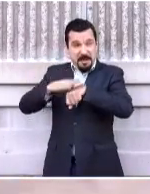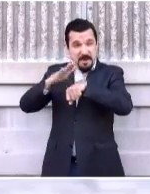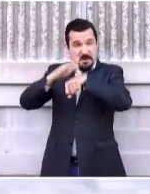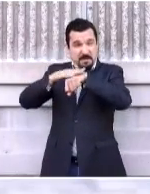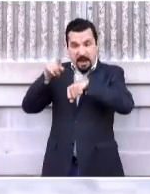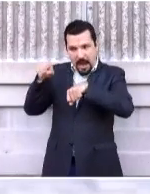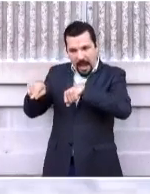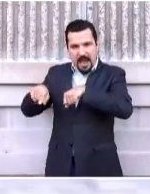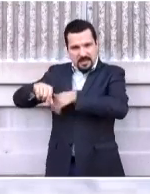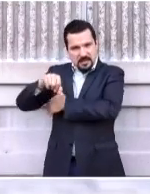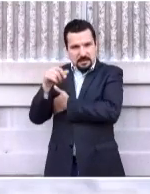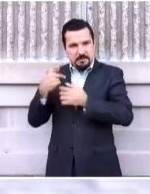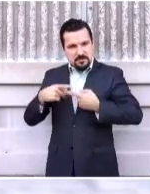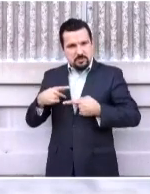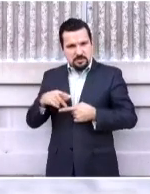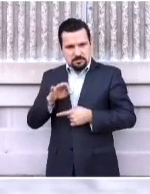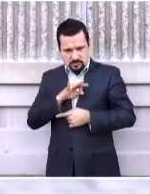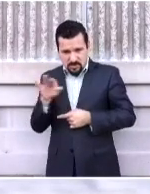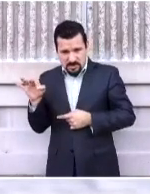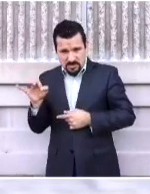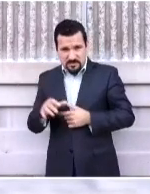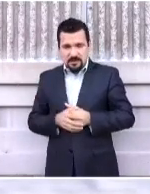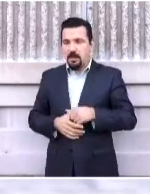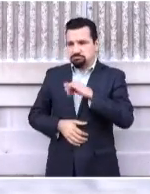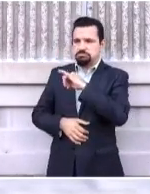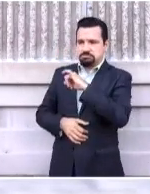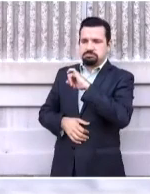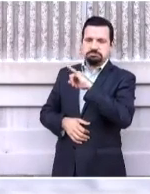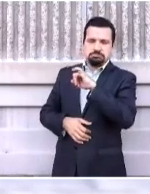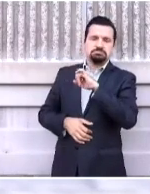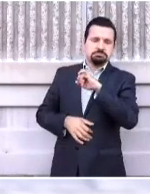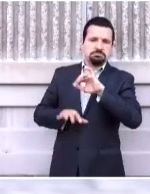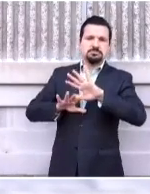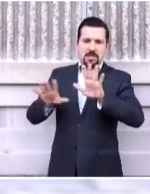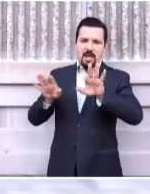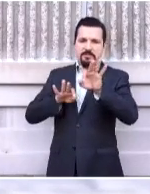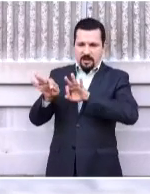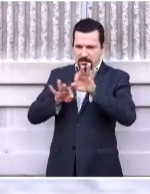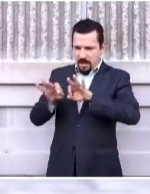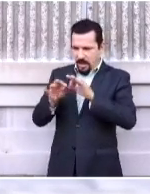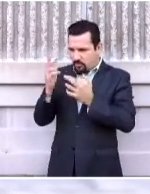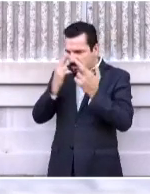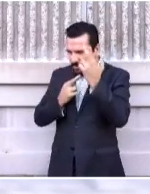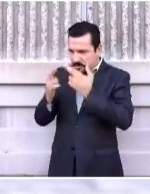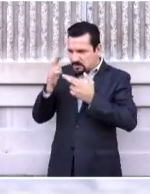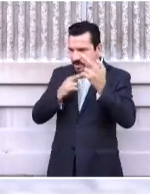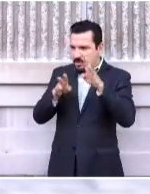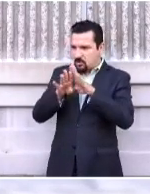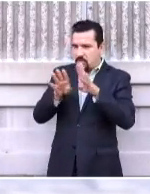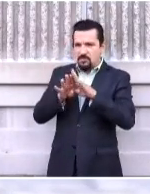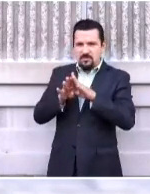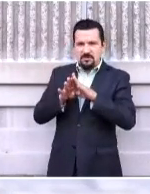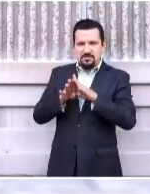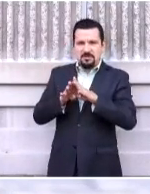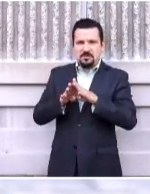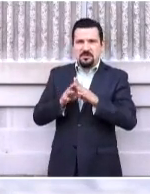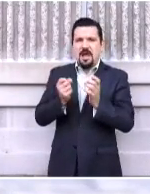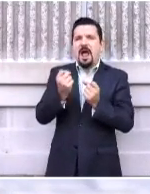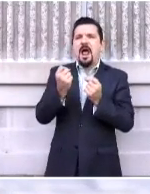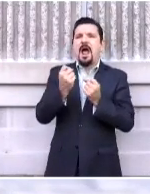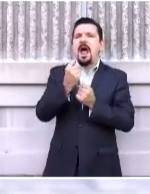para lo que hemos comentado, escalar la respuesta. Por supuesto que